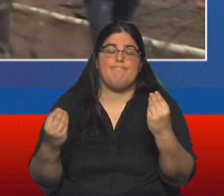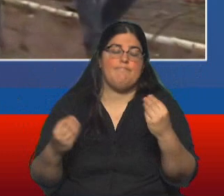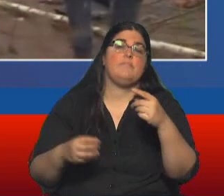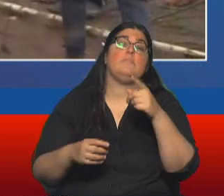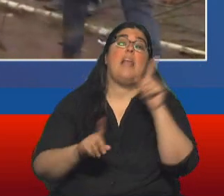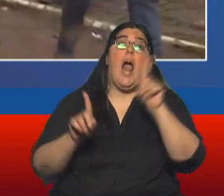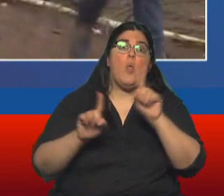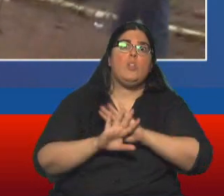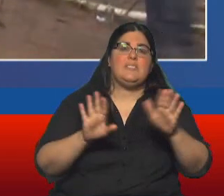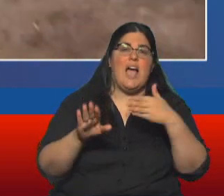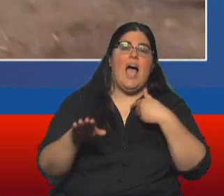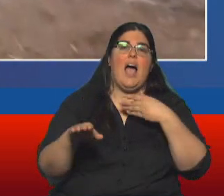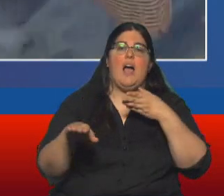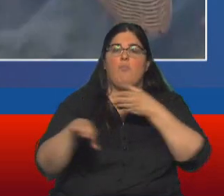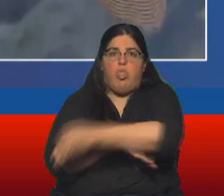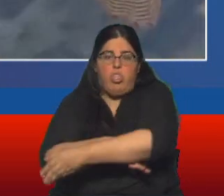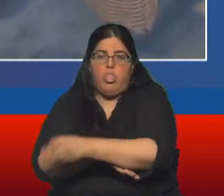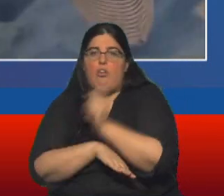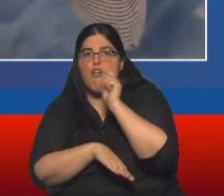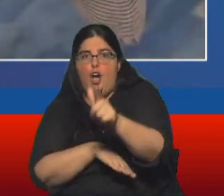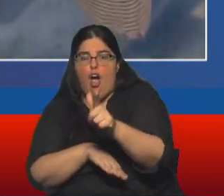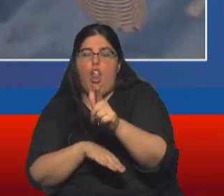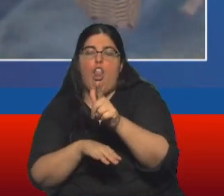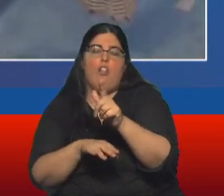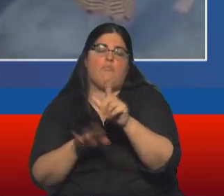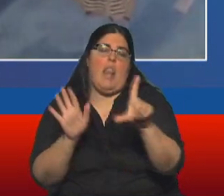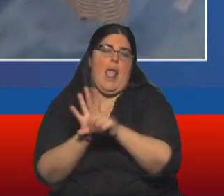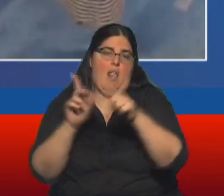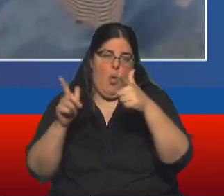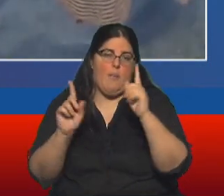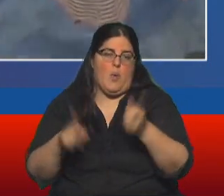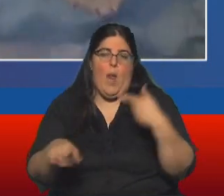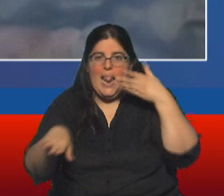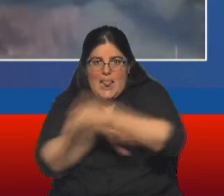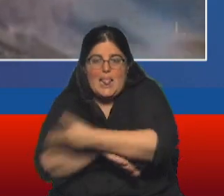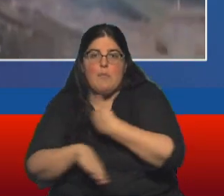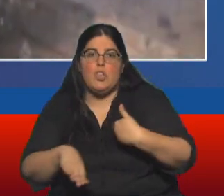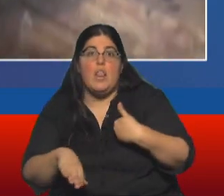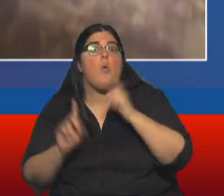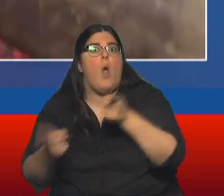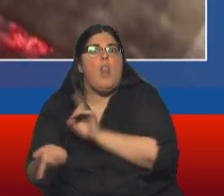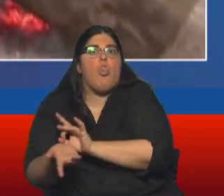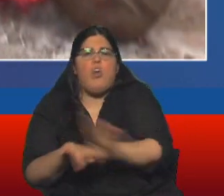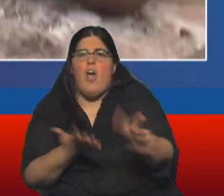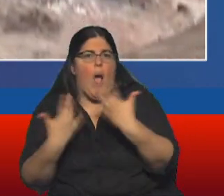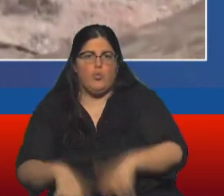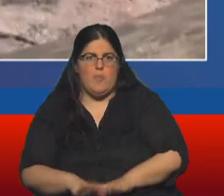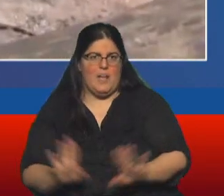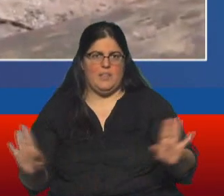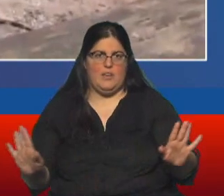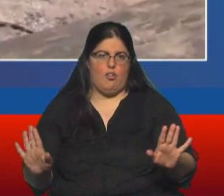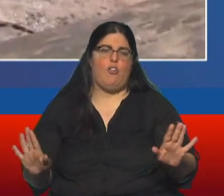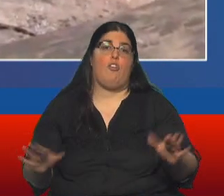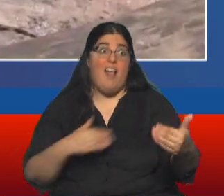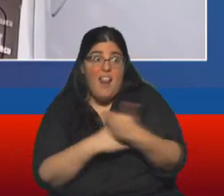cruzar irregularmente, está bien, cruzaron irregularmente, pero están en territorio polaco, los expulsaron en forma automática. Y